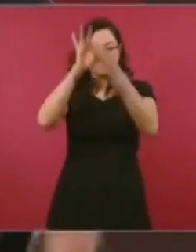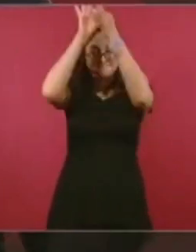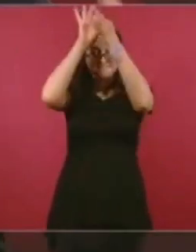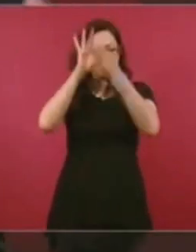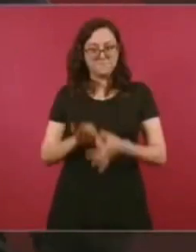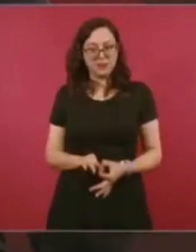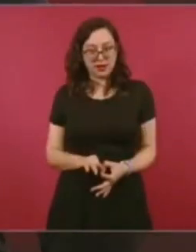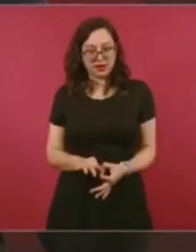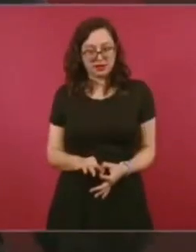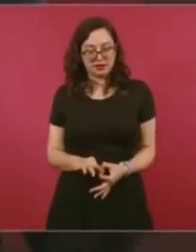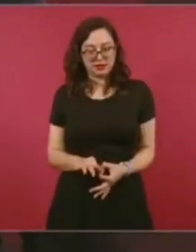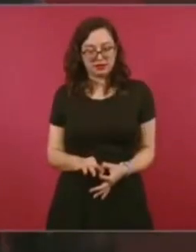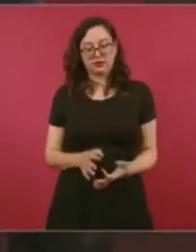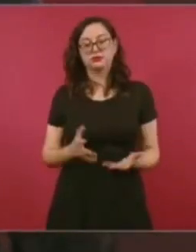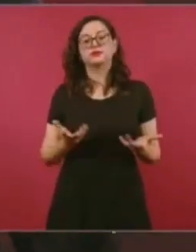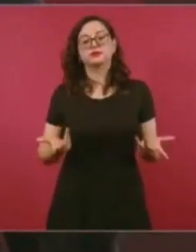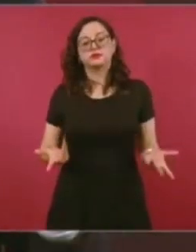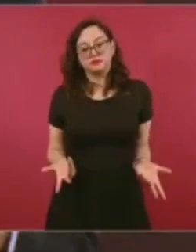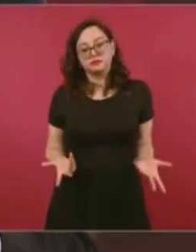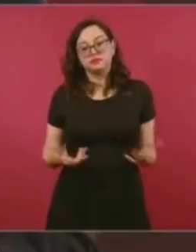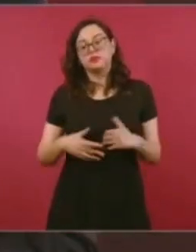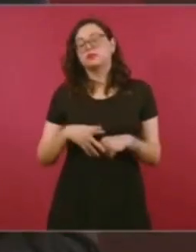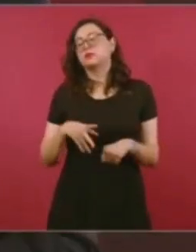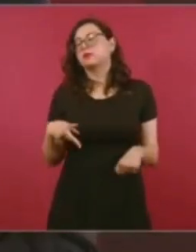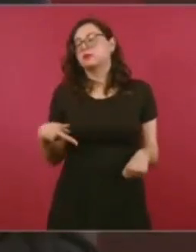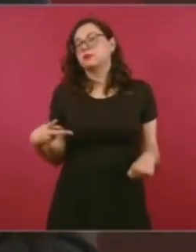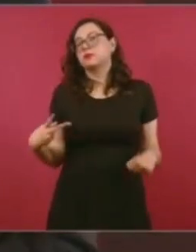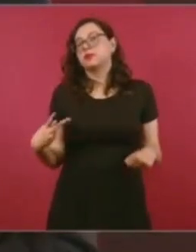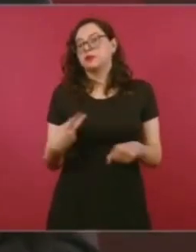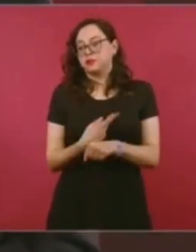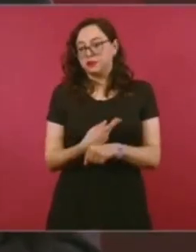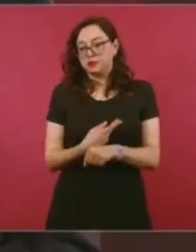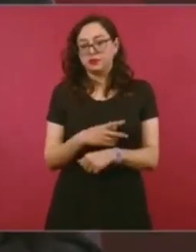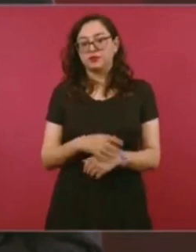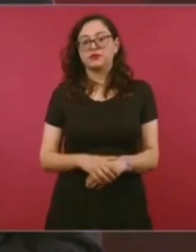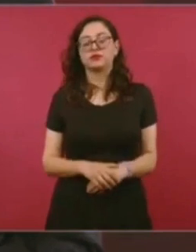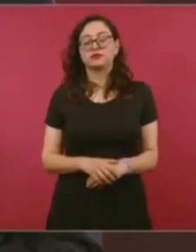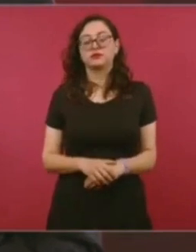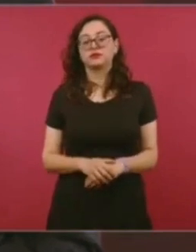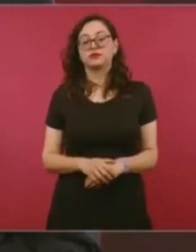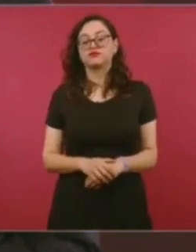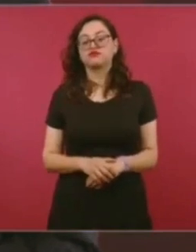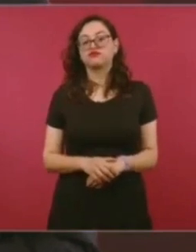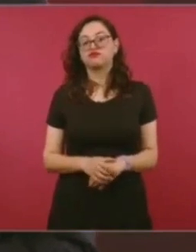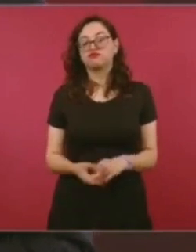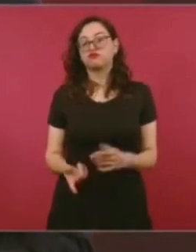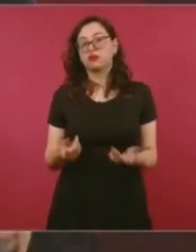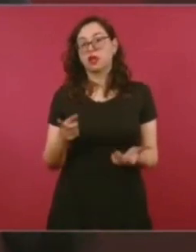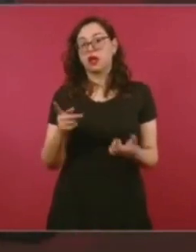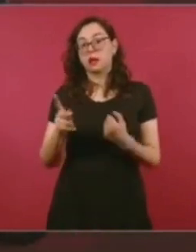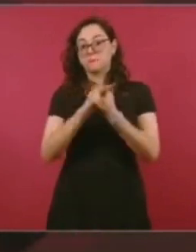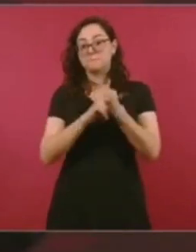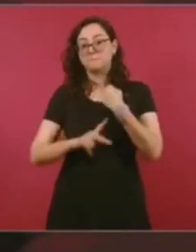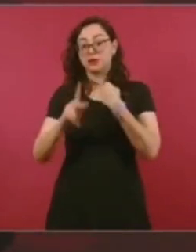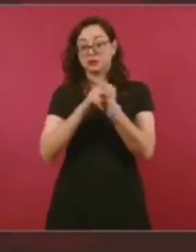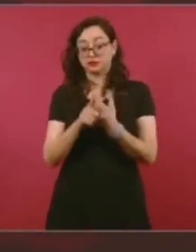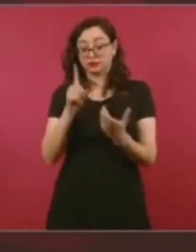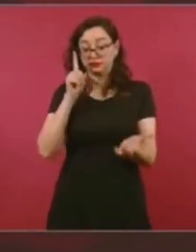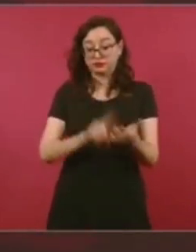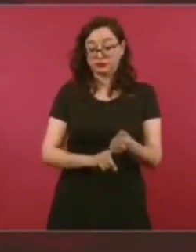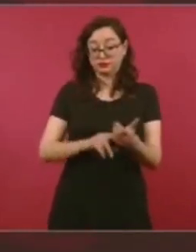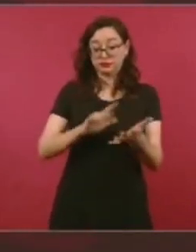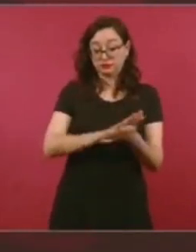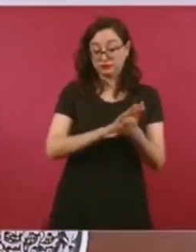López Obrador en su lucha por un México más justo y equitativo Amigas y amigos es básico que estemos informados y